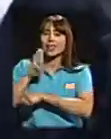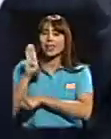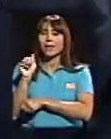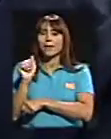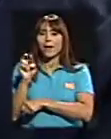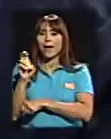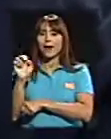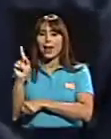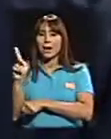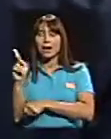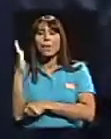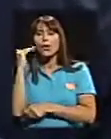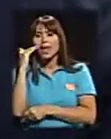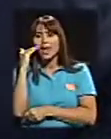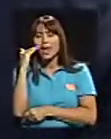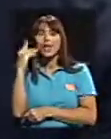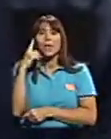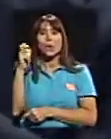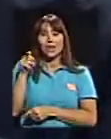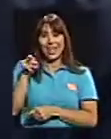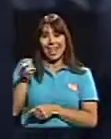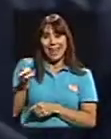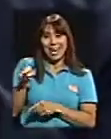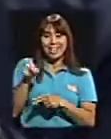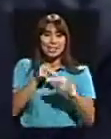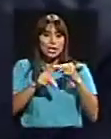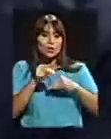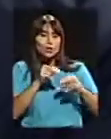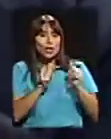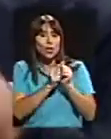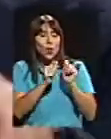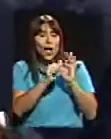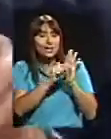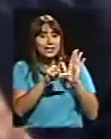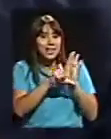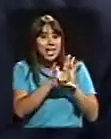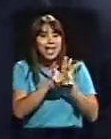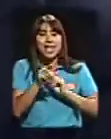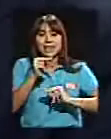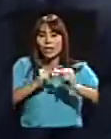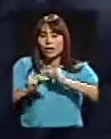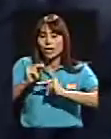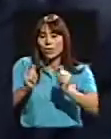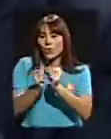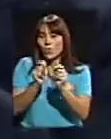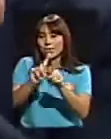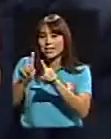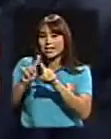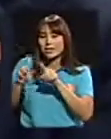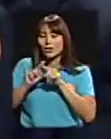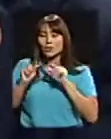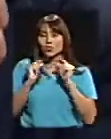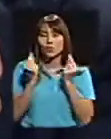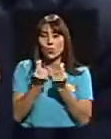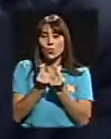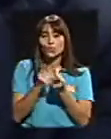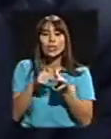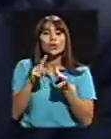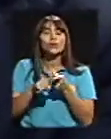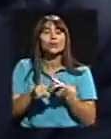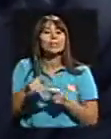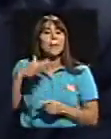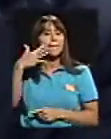que ha estado negociando con el Congreso, negociando con los distintos grupos. Entonces,